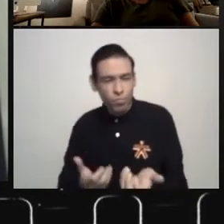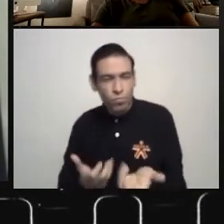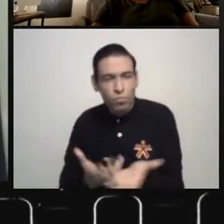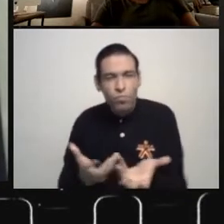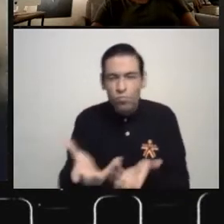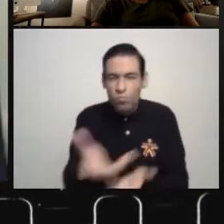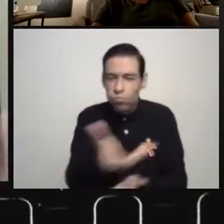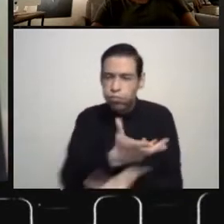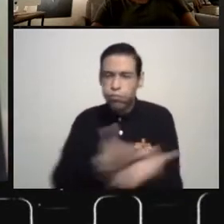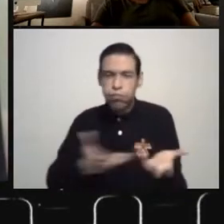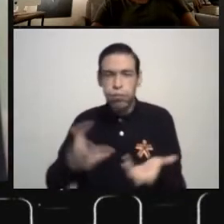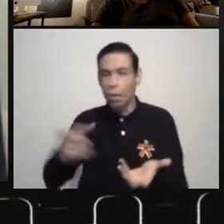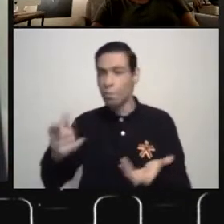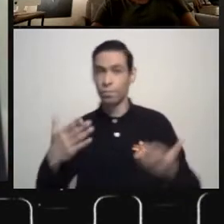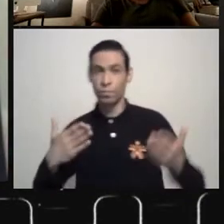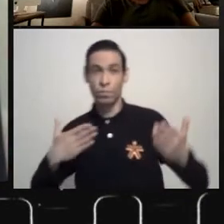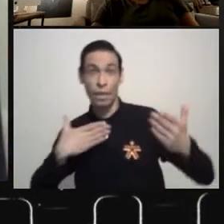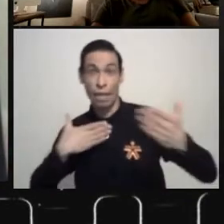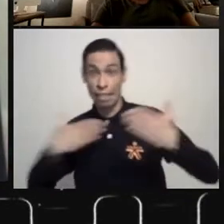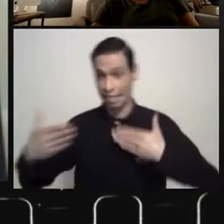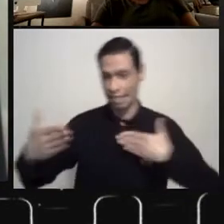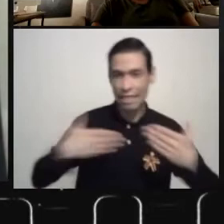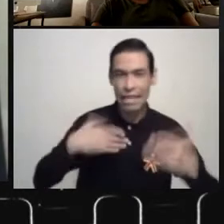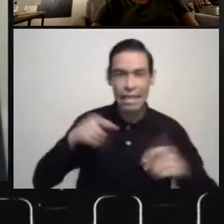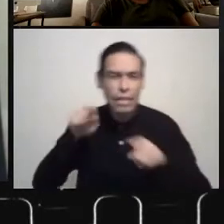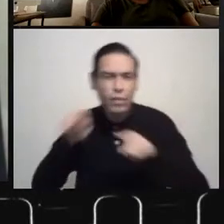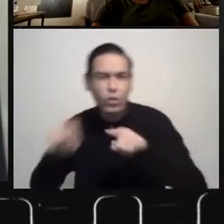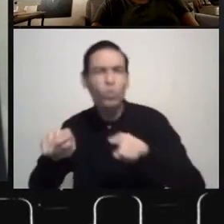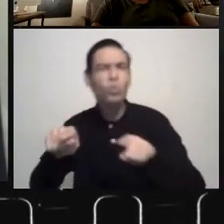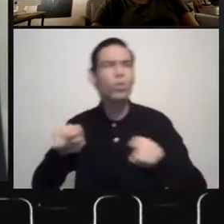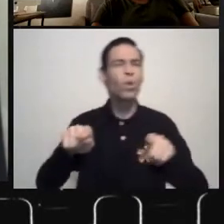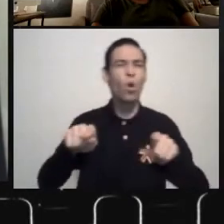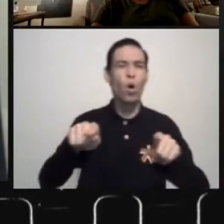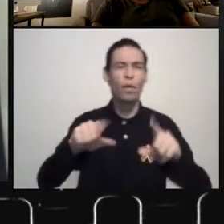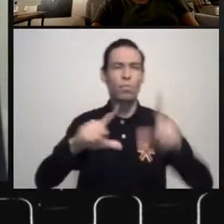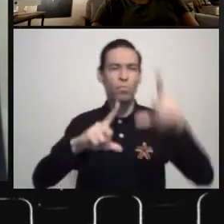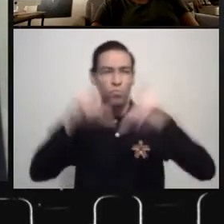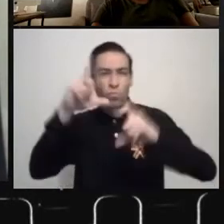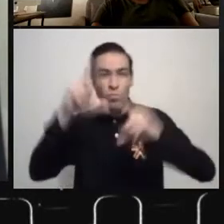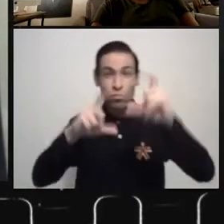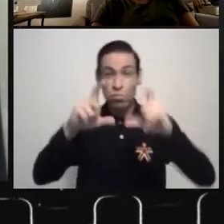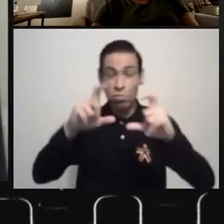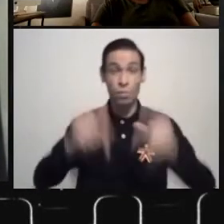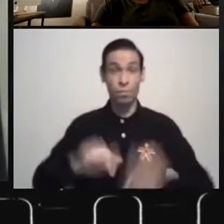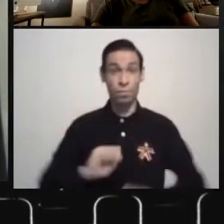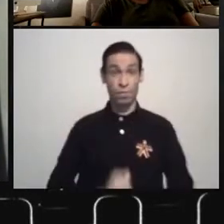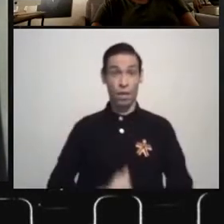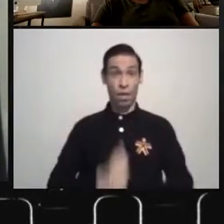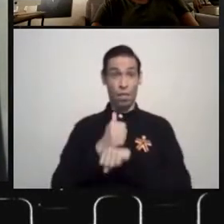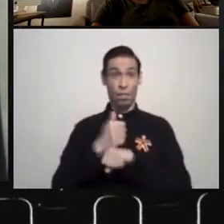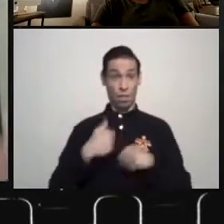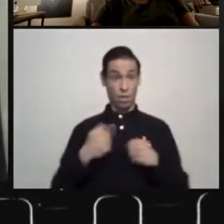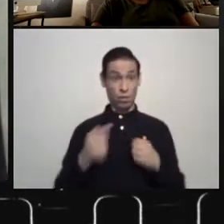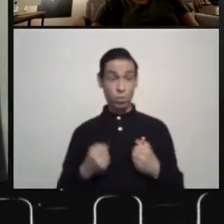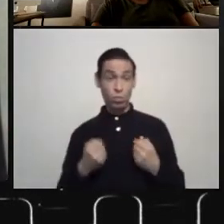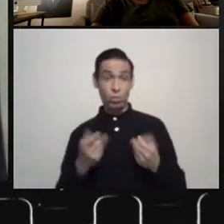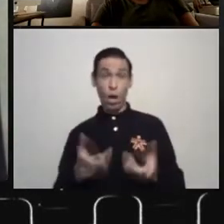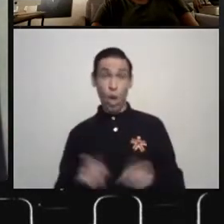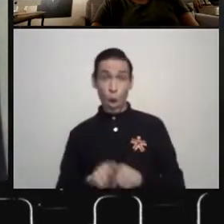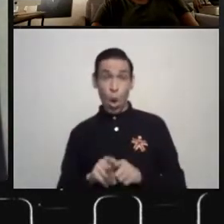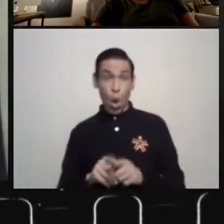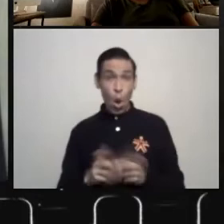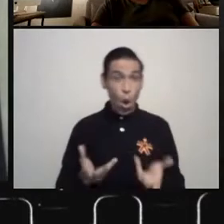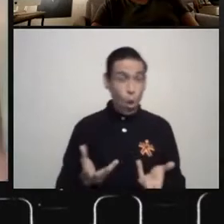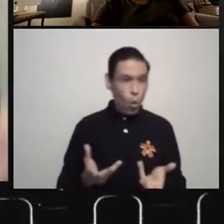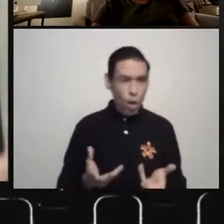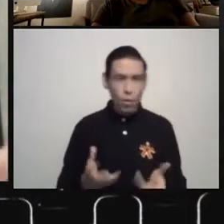la hacen los actores, el director de fotografía, el músico, o sea, el director finalmente no está haciendo nada per se, o sea, no está haciendo un oficio